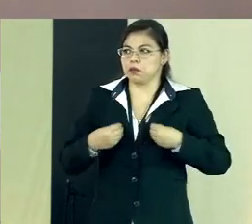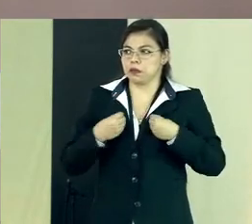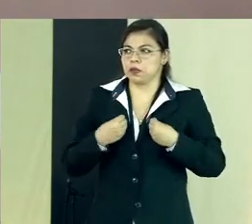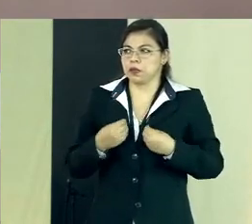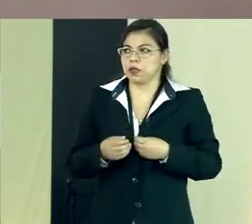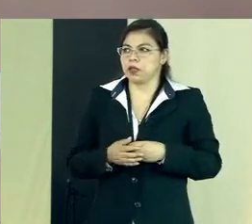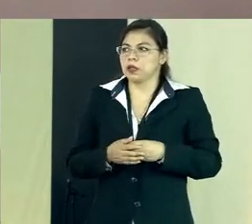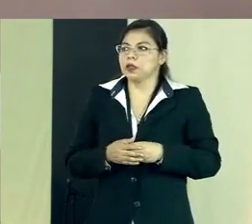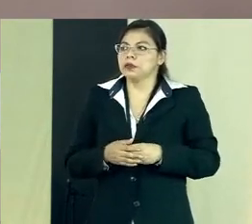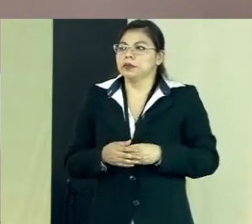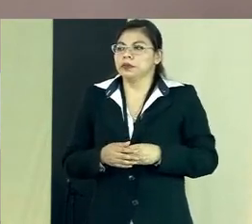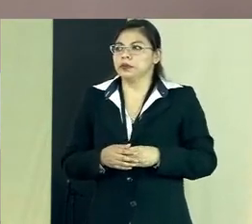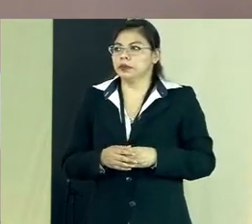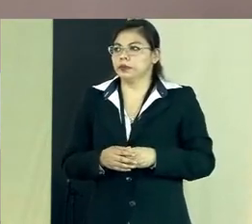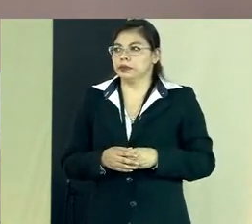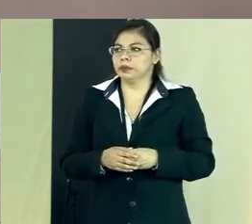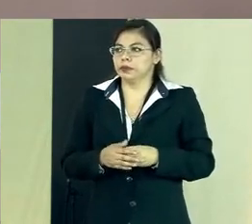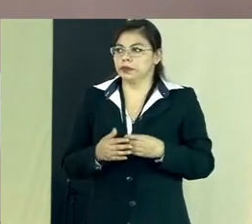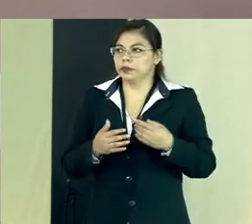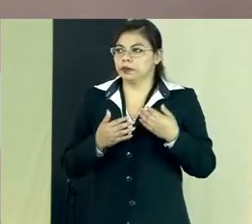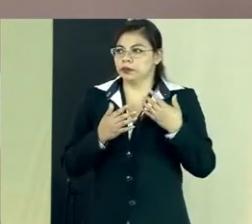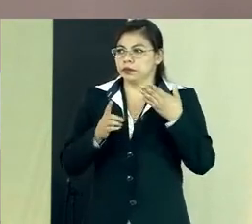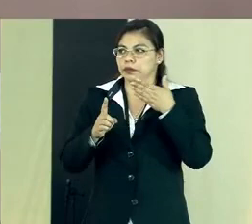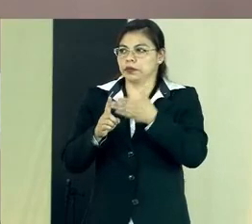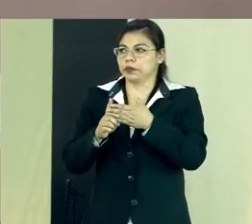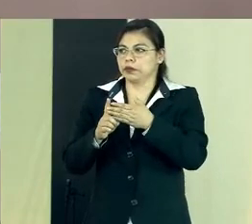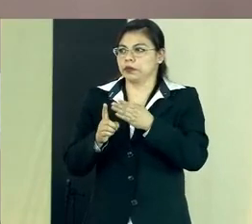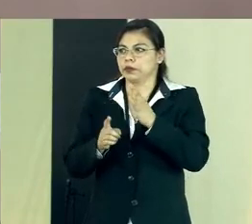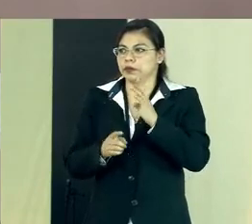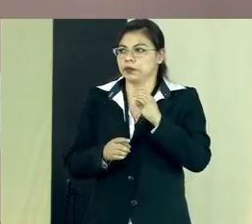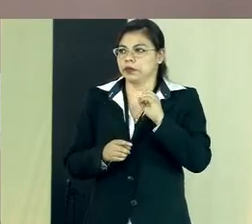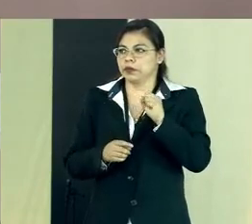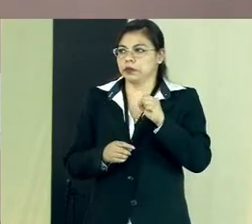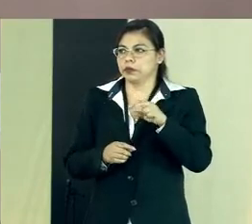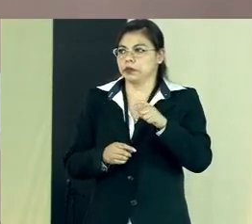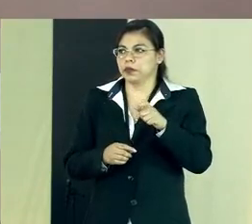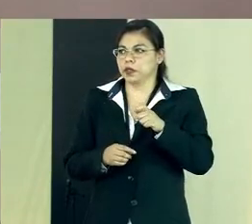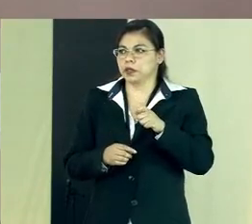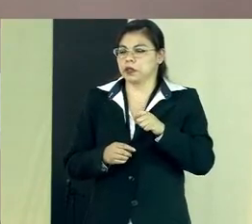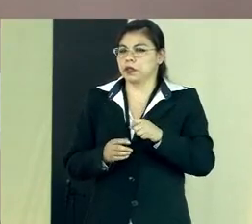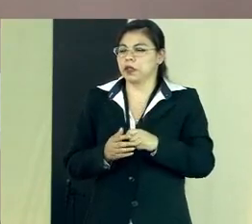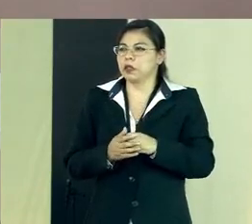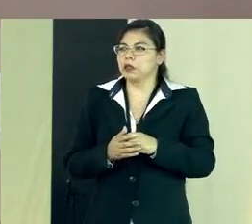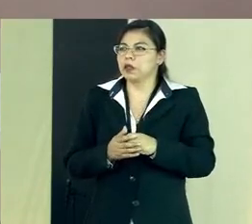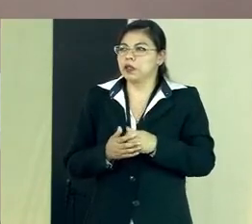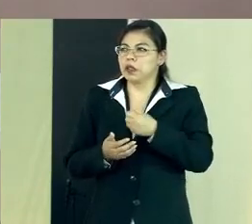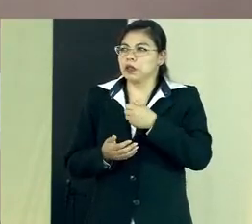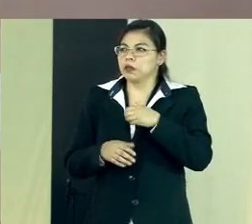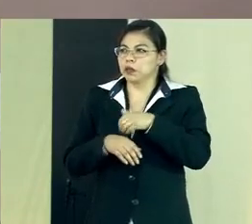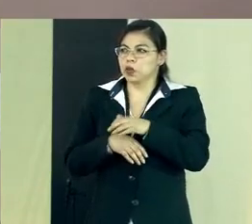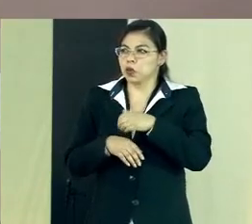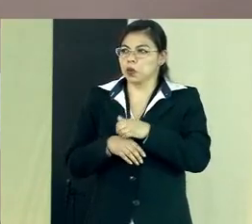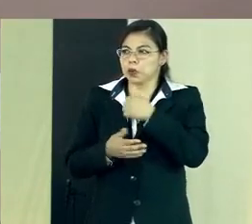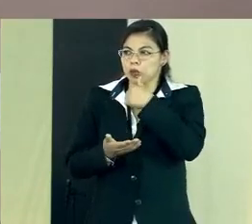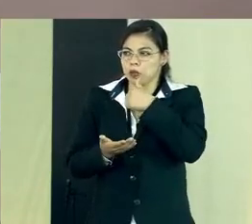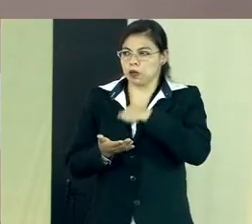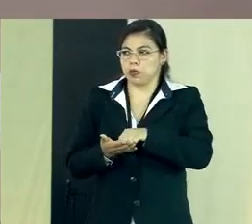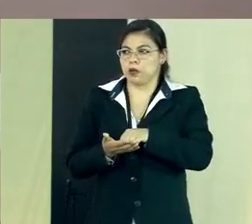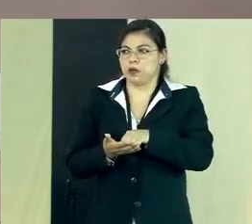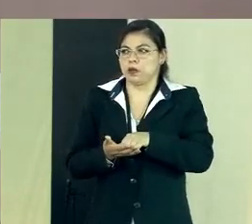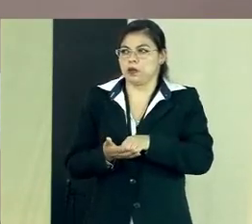bronx el código postal en que uno vive más que cualquier otro factor